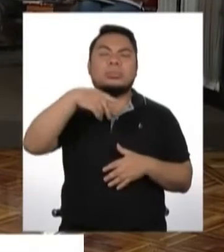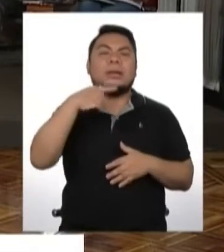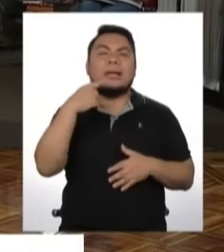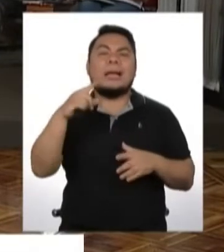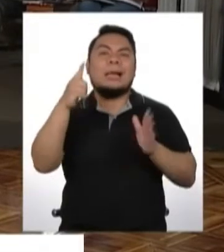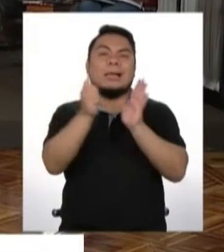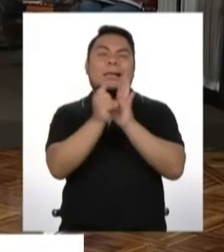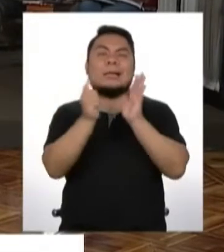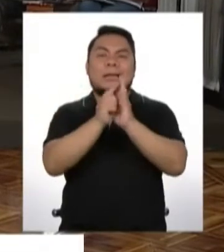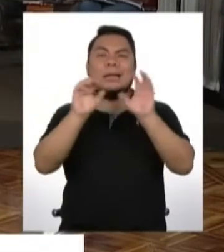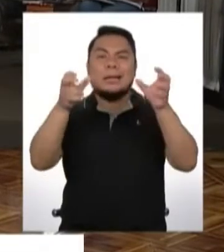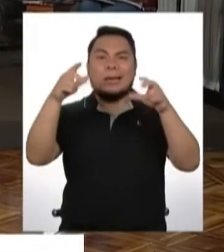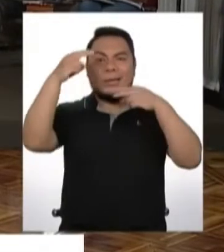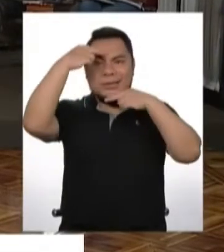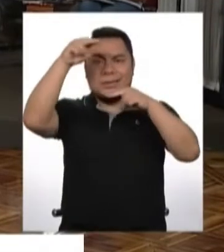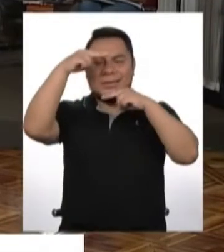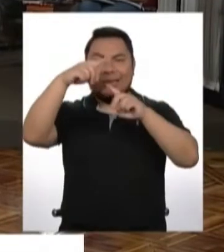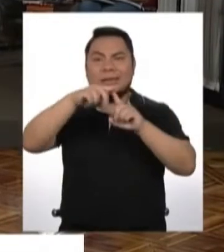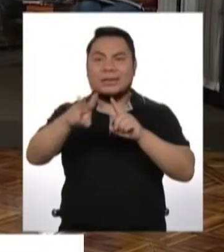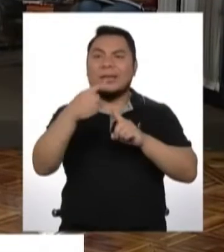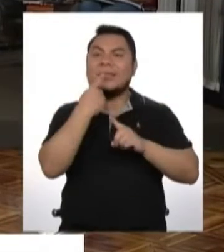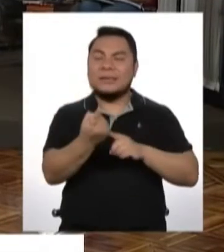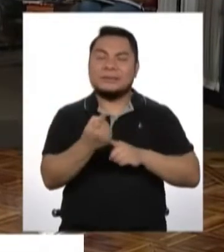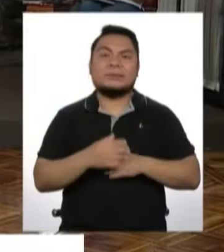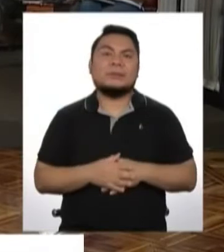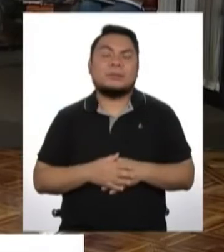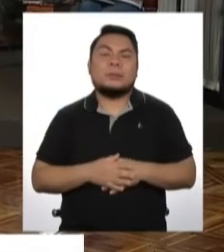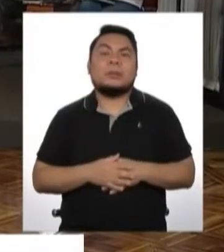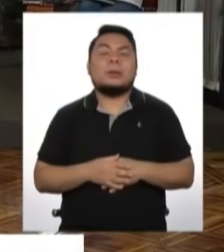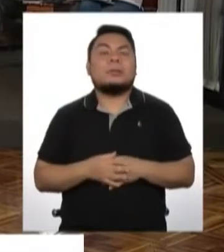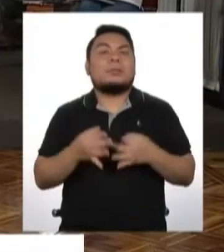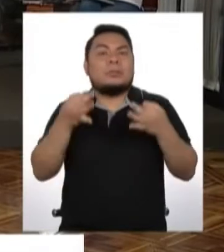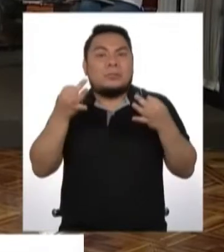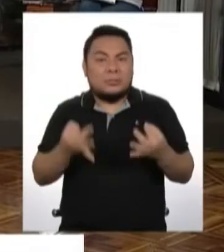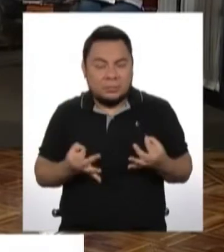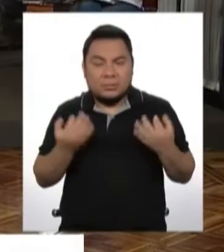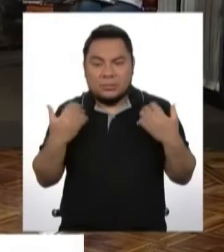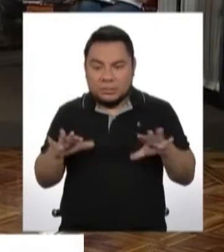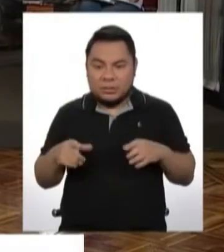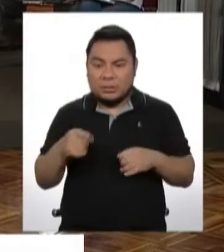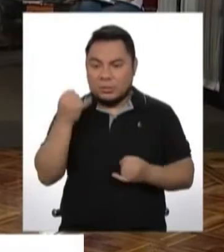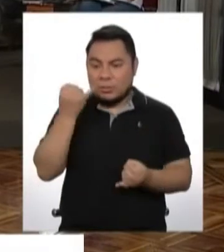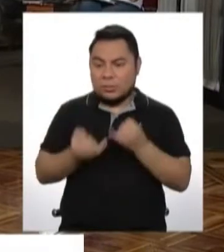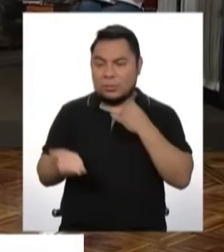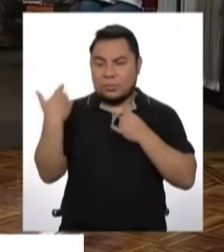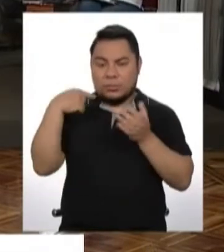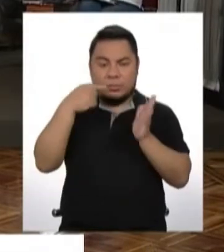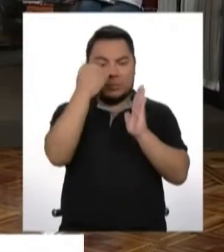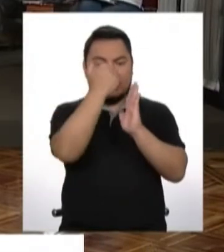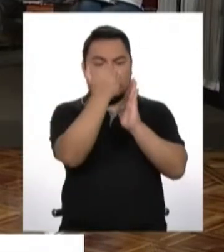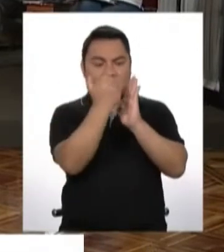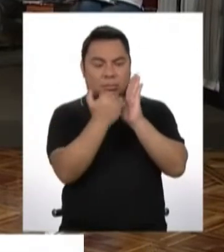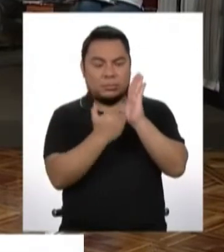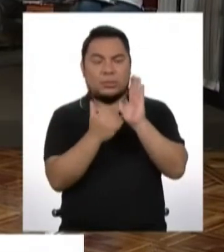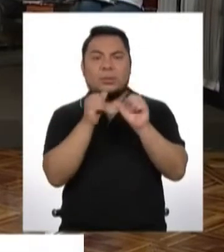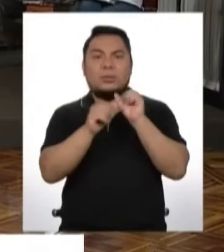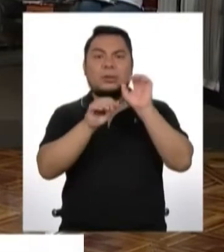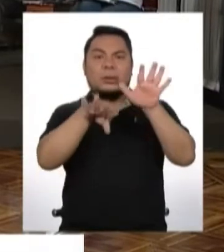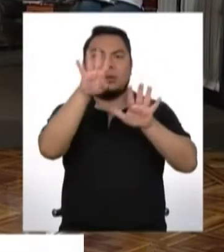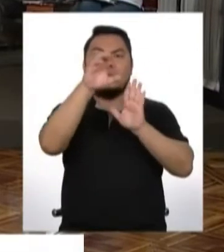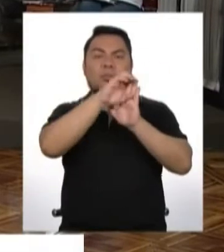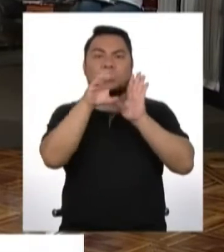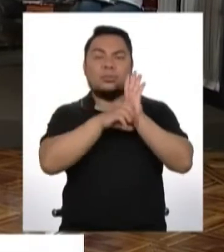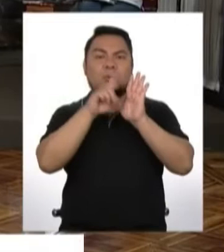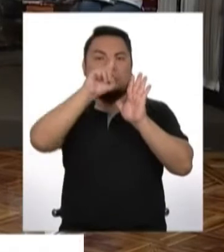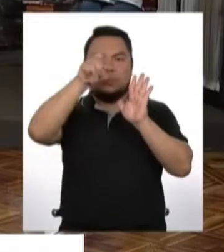Radio y Televisión, que dice lo siguiente, de conformidad con lo establecido en el último párrafo del artículo 14 de la